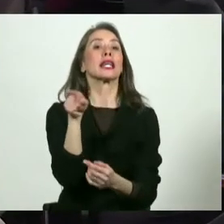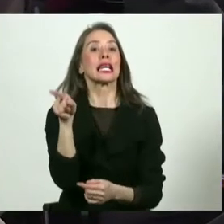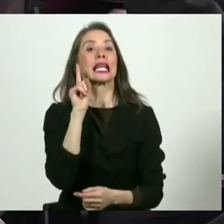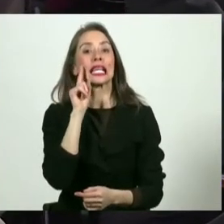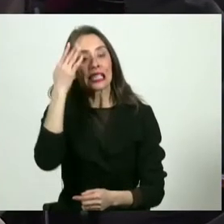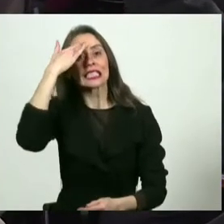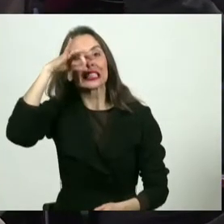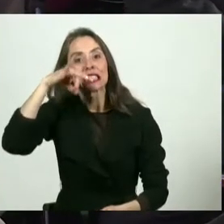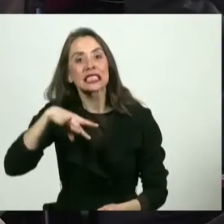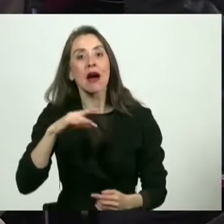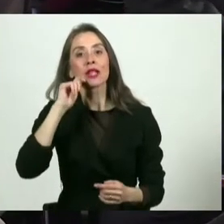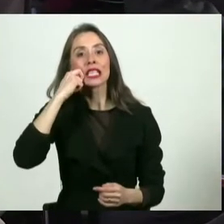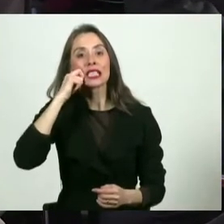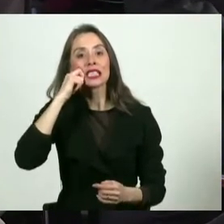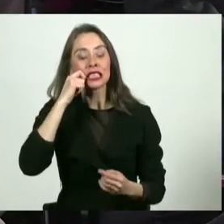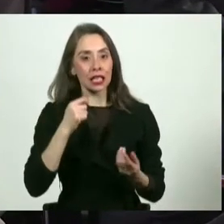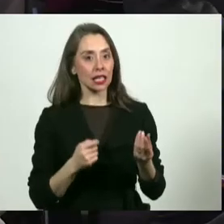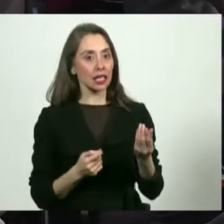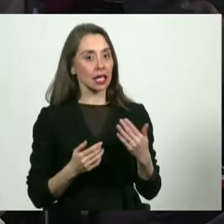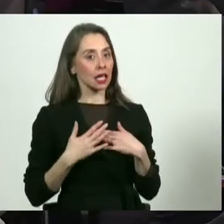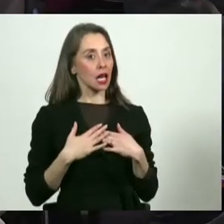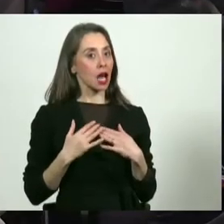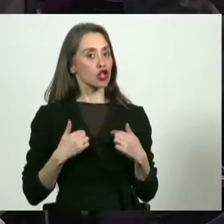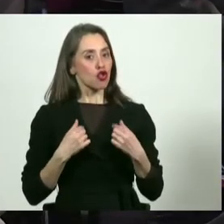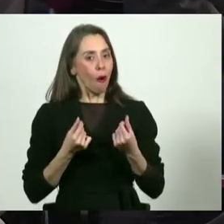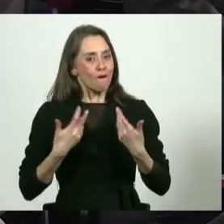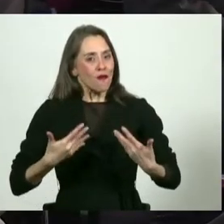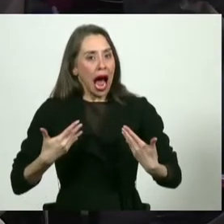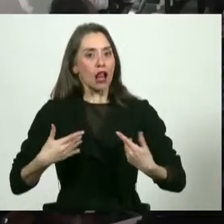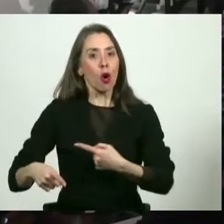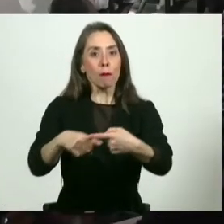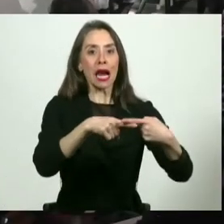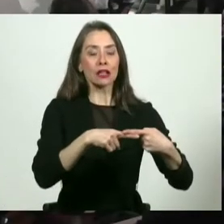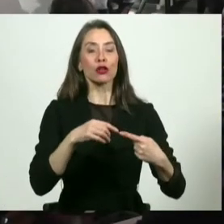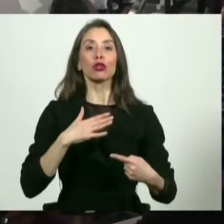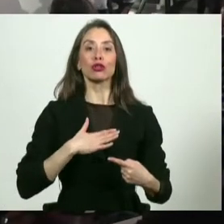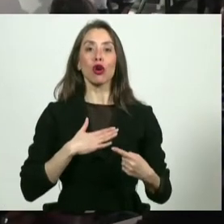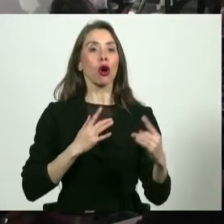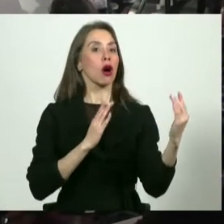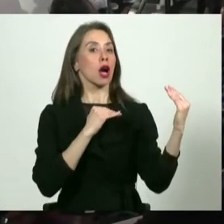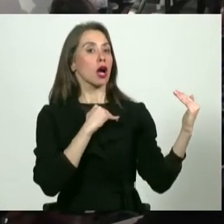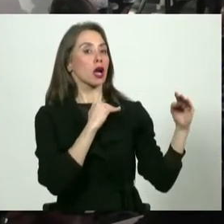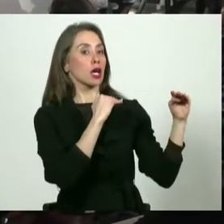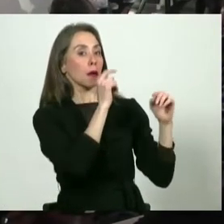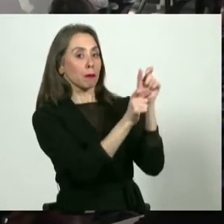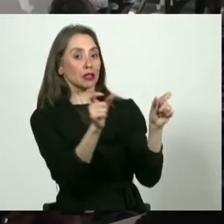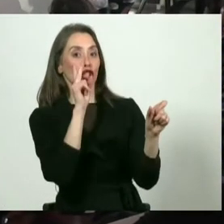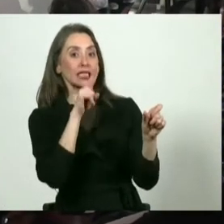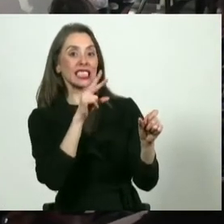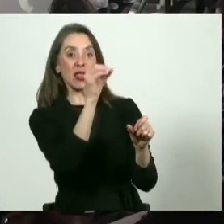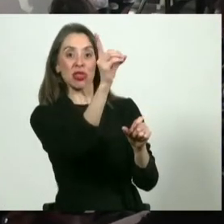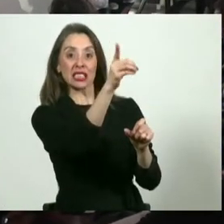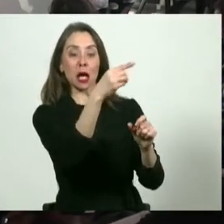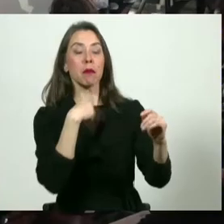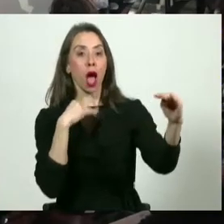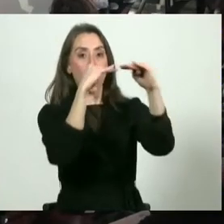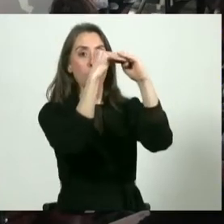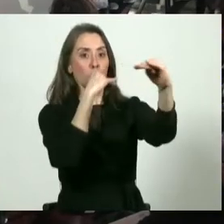ellos saben ahora lo que es tener un valor social. Ellos se validaron ante sus pares sin discapacidad. Son